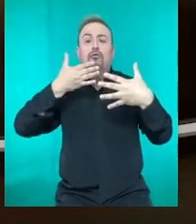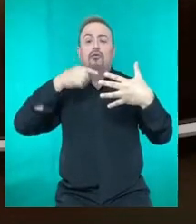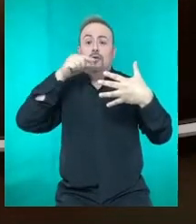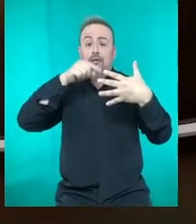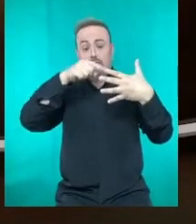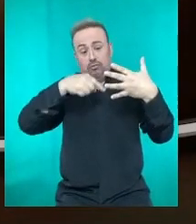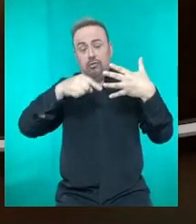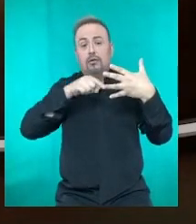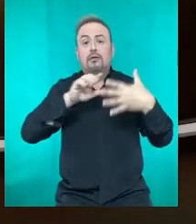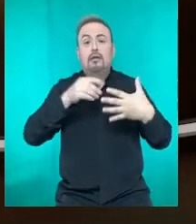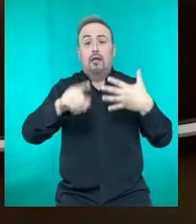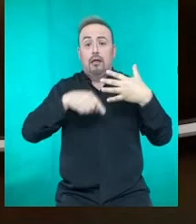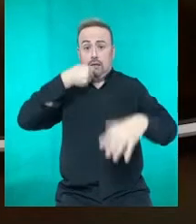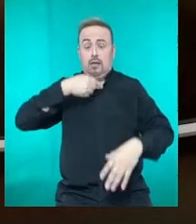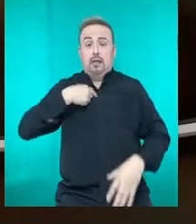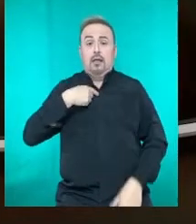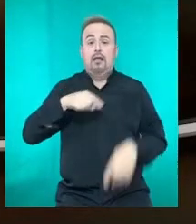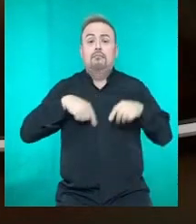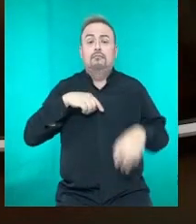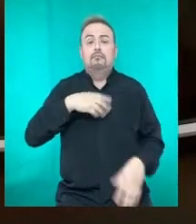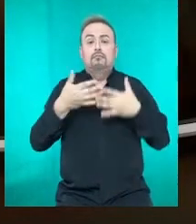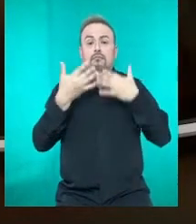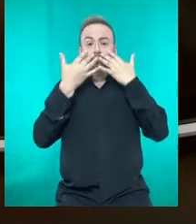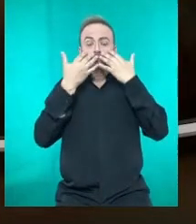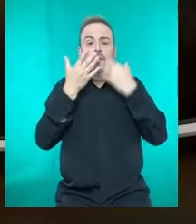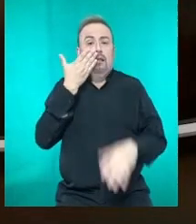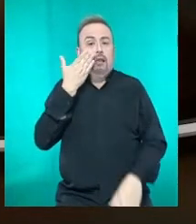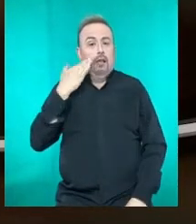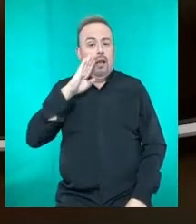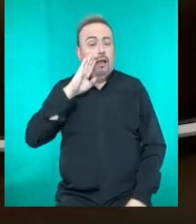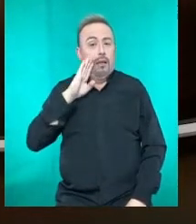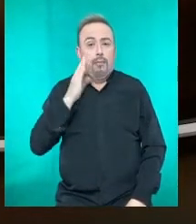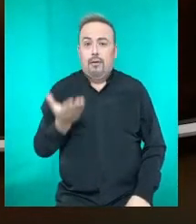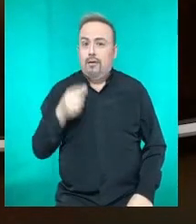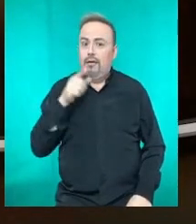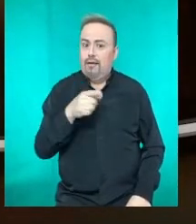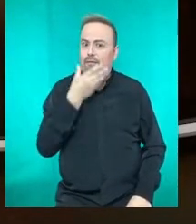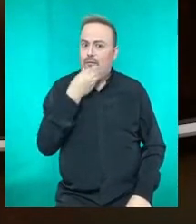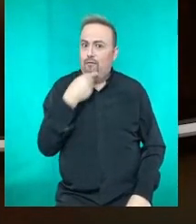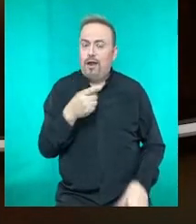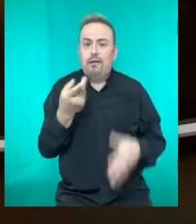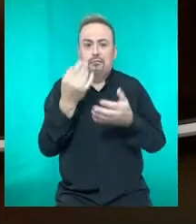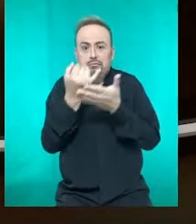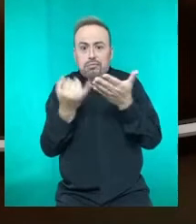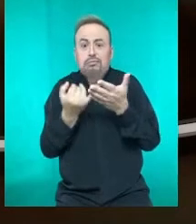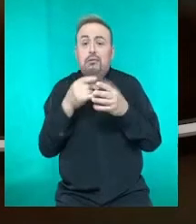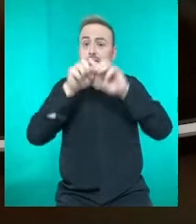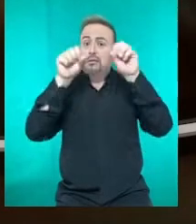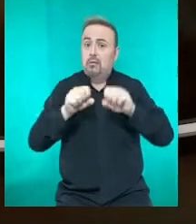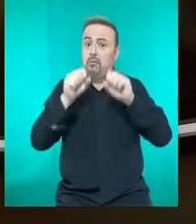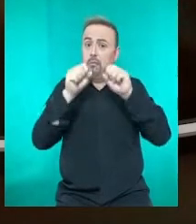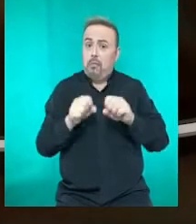circuito, ingresaría a la habitación. Por lo tanto, es sumamente atractivo este diseño. Son sistemas que se pueden imprimir